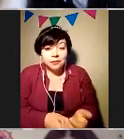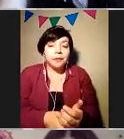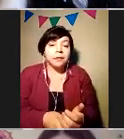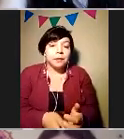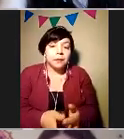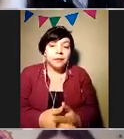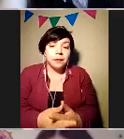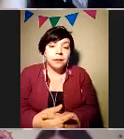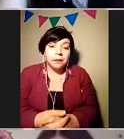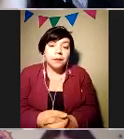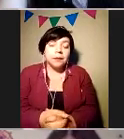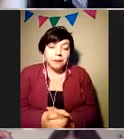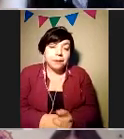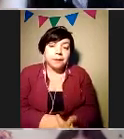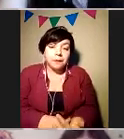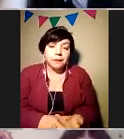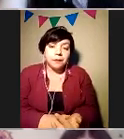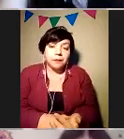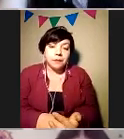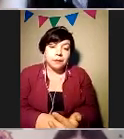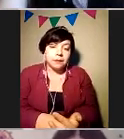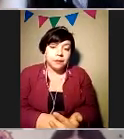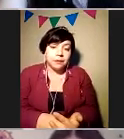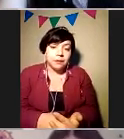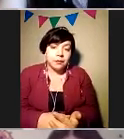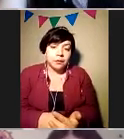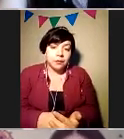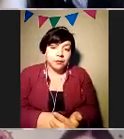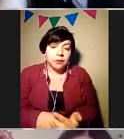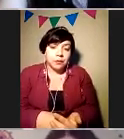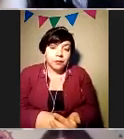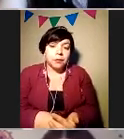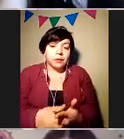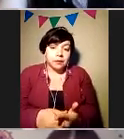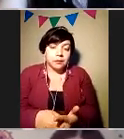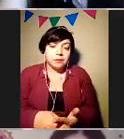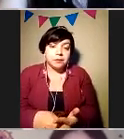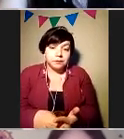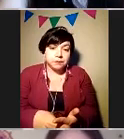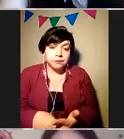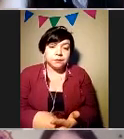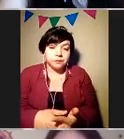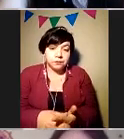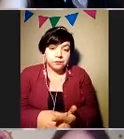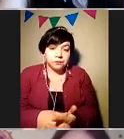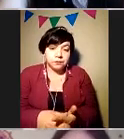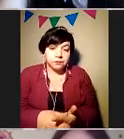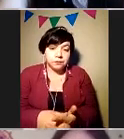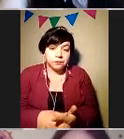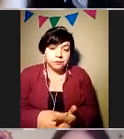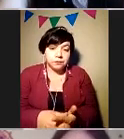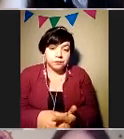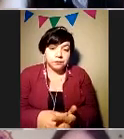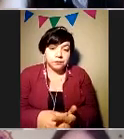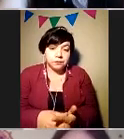grandes tiendas, modelan su ropa y todos apuntan al influencer, y lamentablemente el influencer quizás no influencia